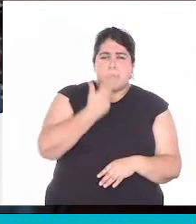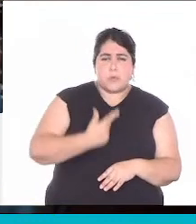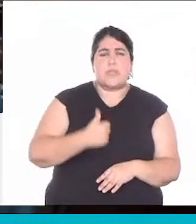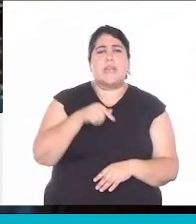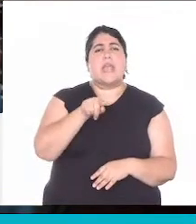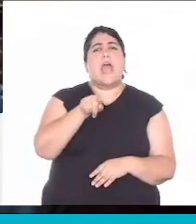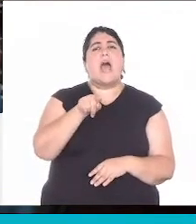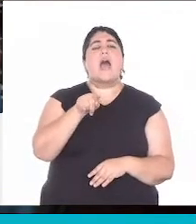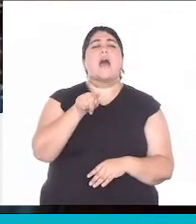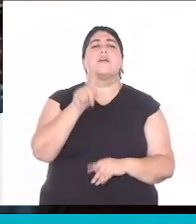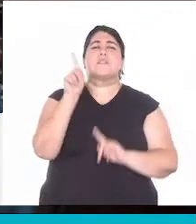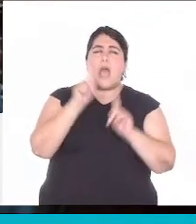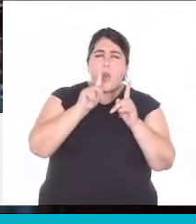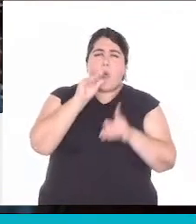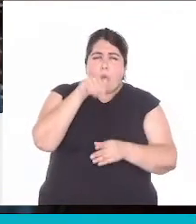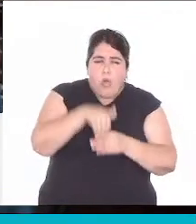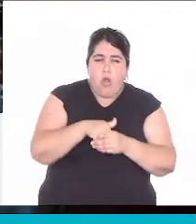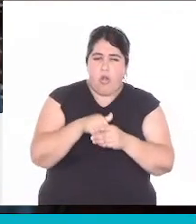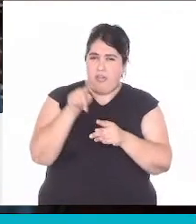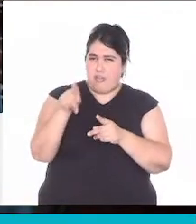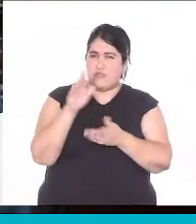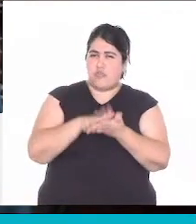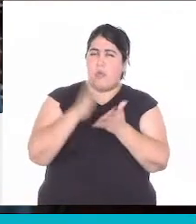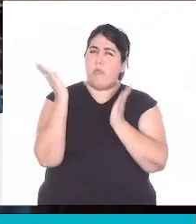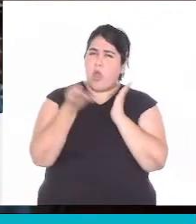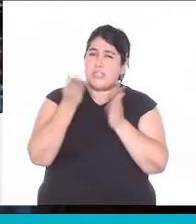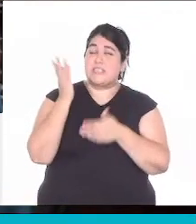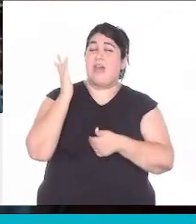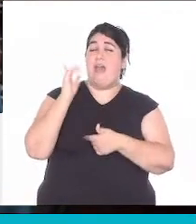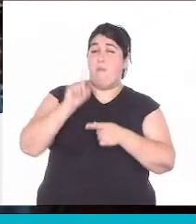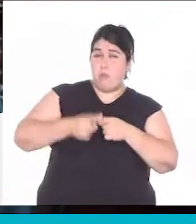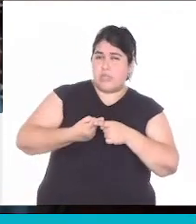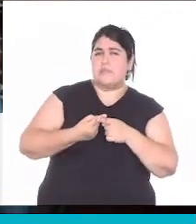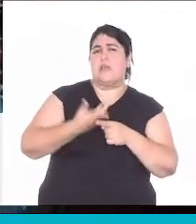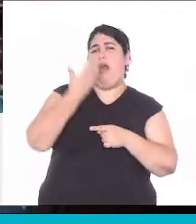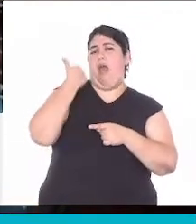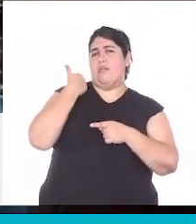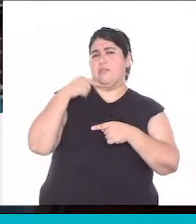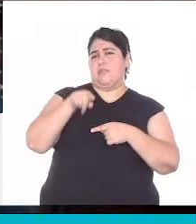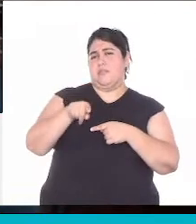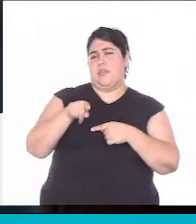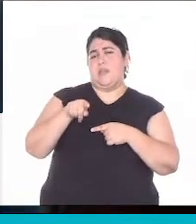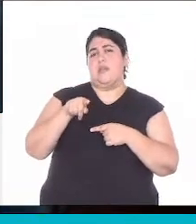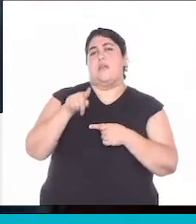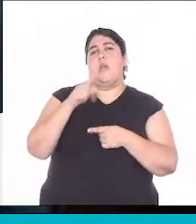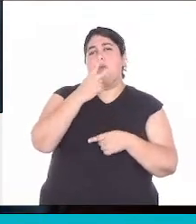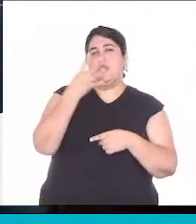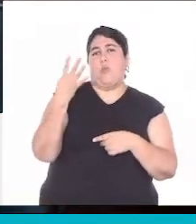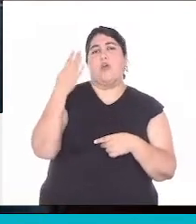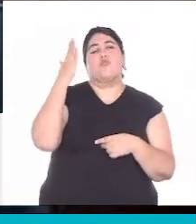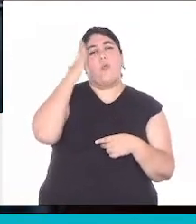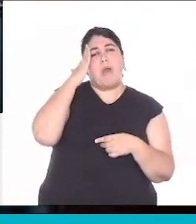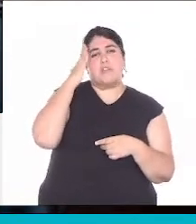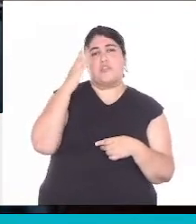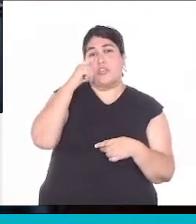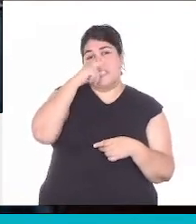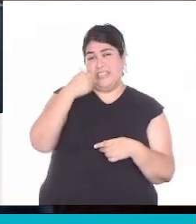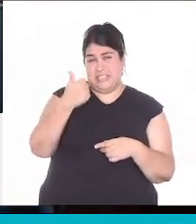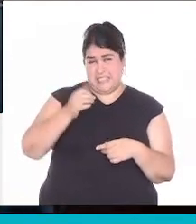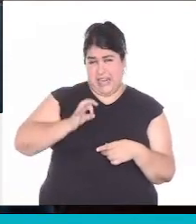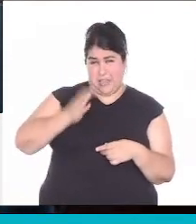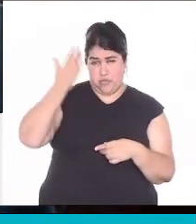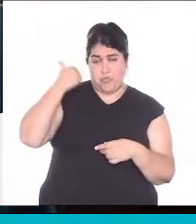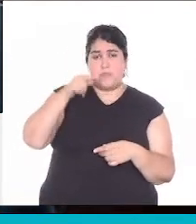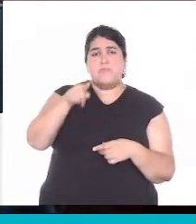algunos de los que intervinieron en la etapa previa de la violencia política que se produjo en ese momento, antes del 24 de marzo del 76, se hicieran autocrítica sobre